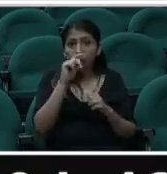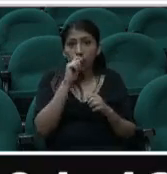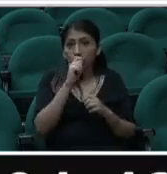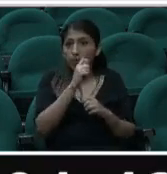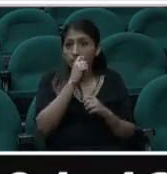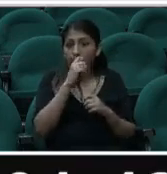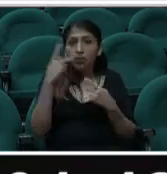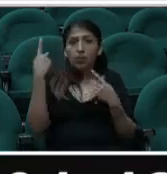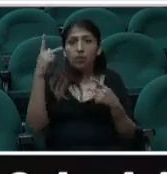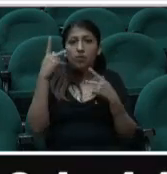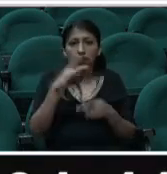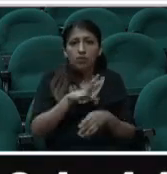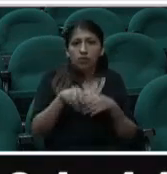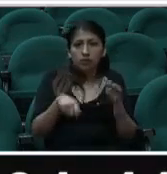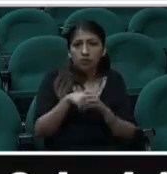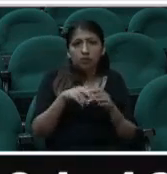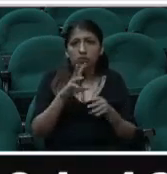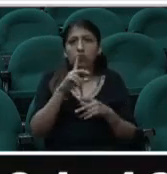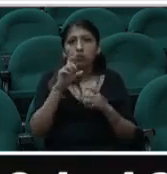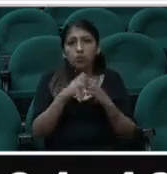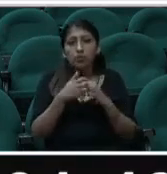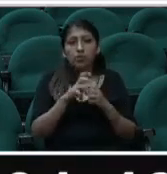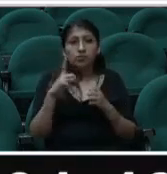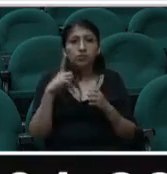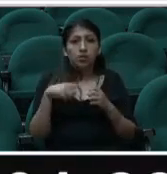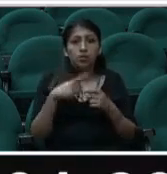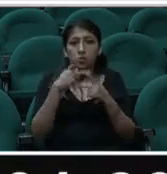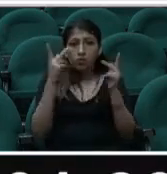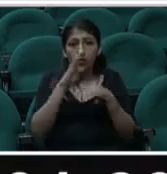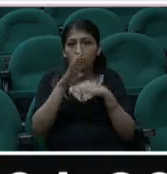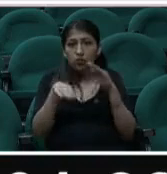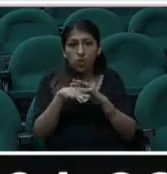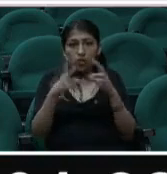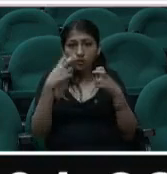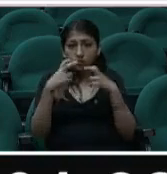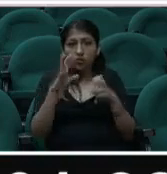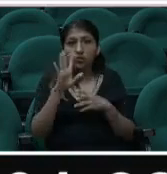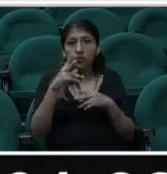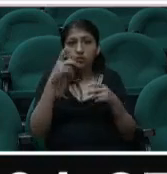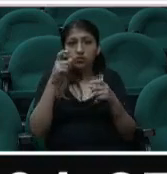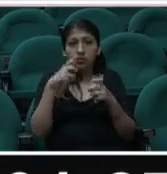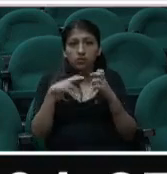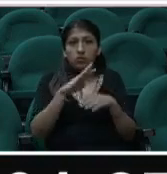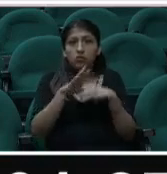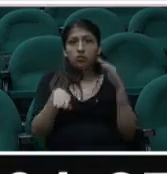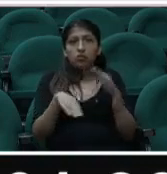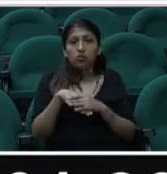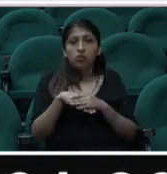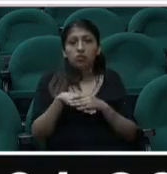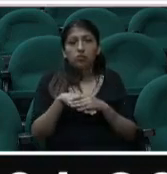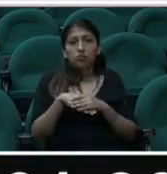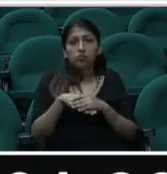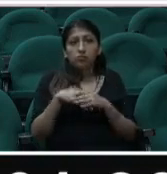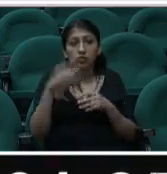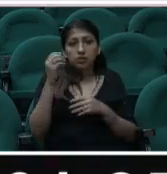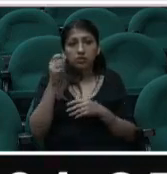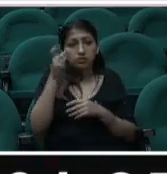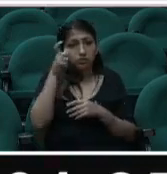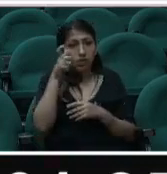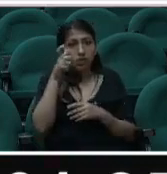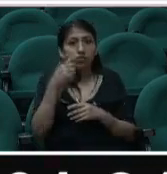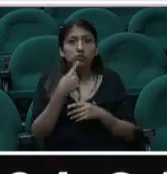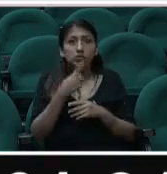problema de política criminal sino es un problema de salud pública de acuerdo a todos los estudios científicos de todos los estudios de digamos de expertos